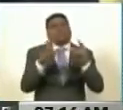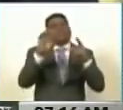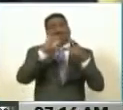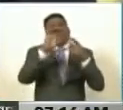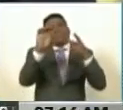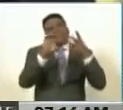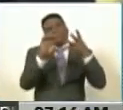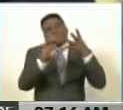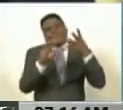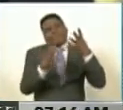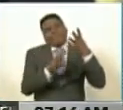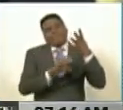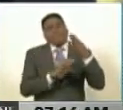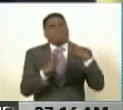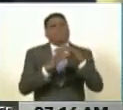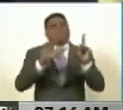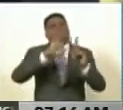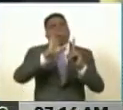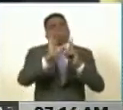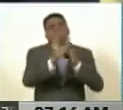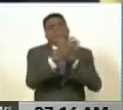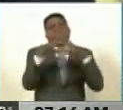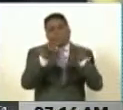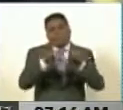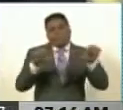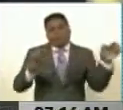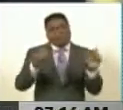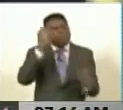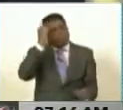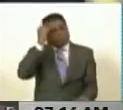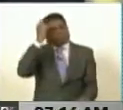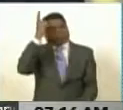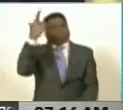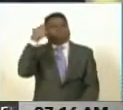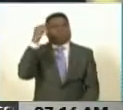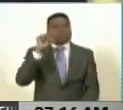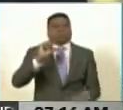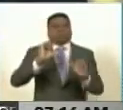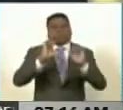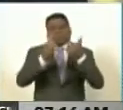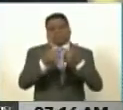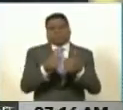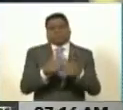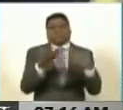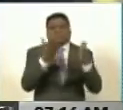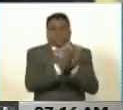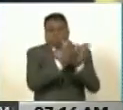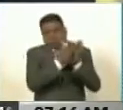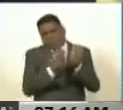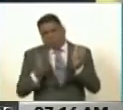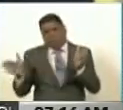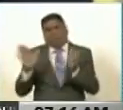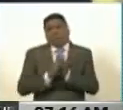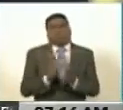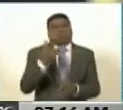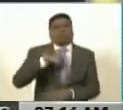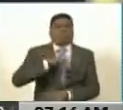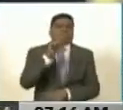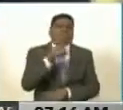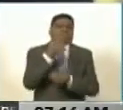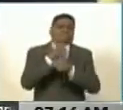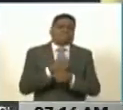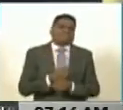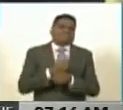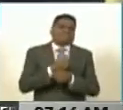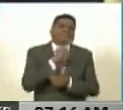de carácter educativo, cultural, un factor fundamental desde el inicio de la gestión, o sea, desde ahora. No vamos a esperar que comience el